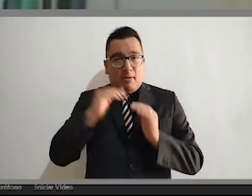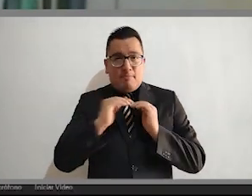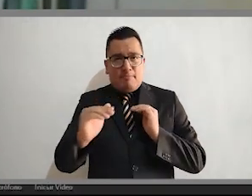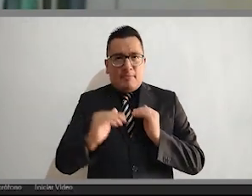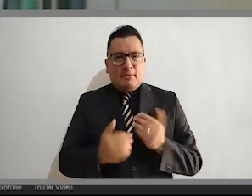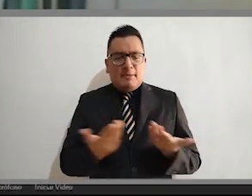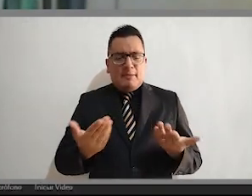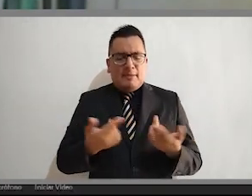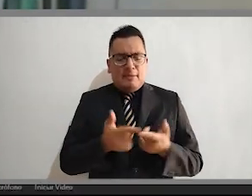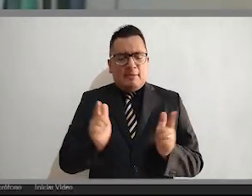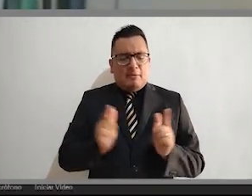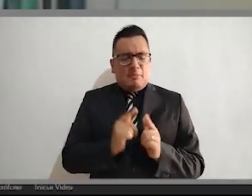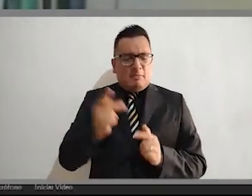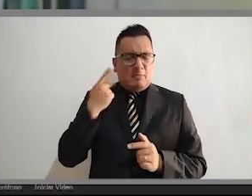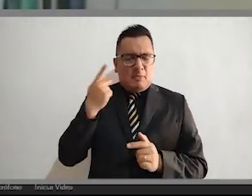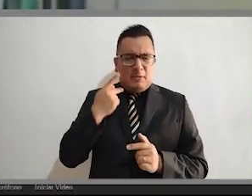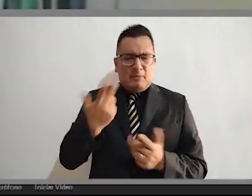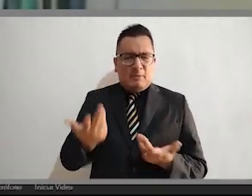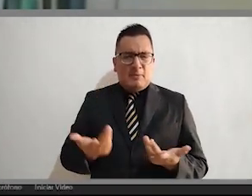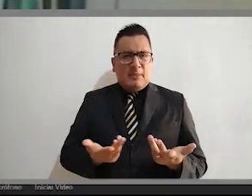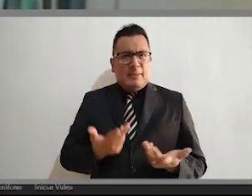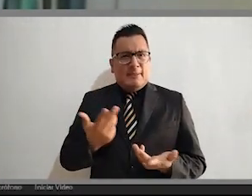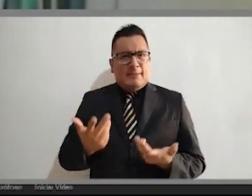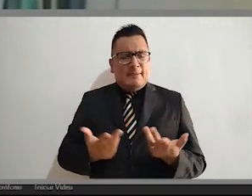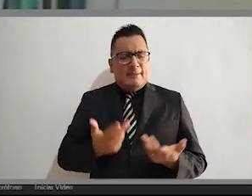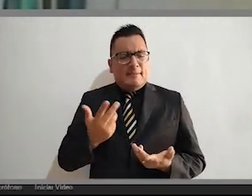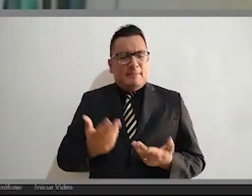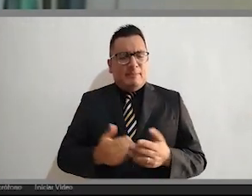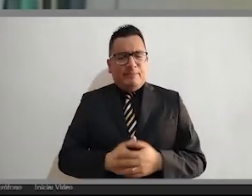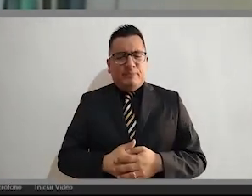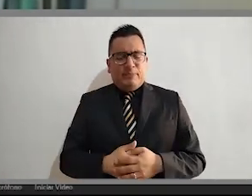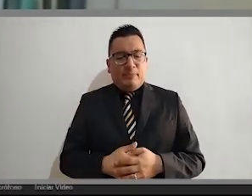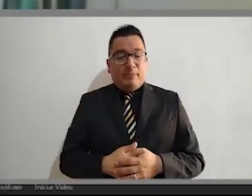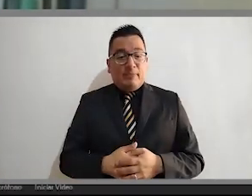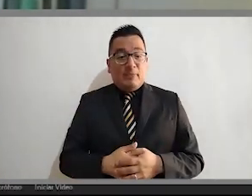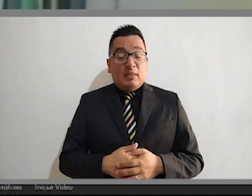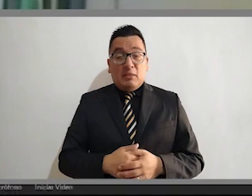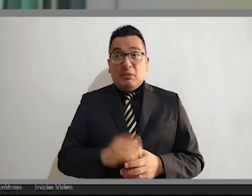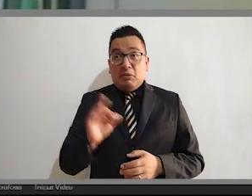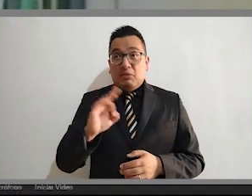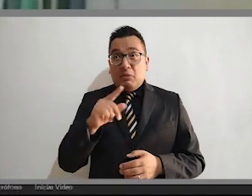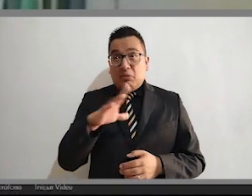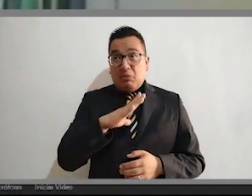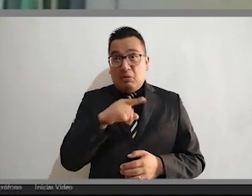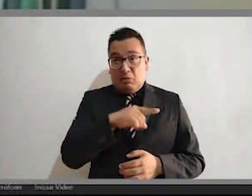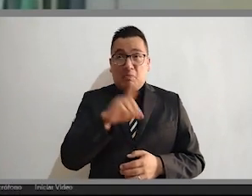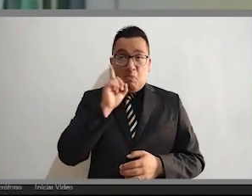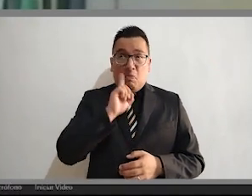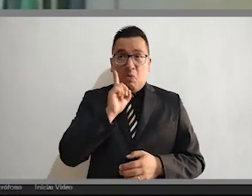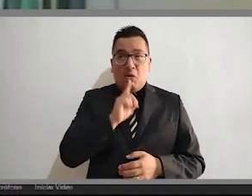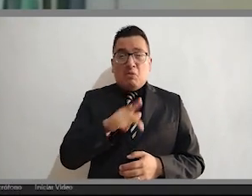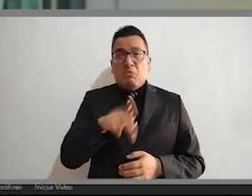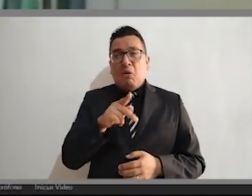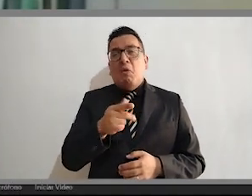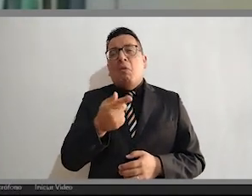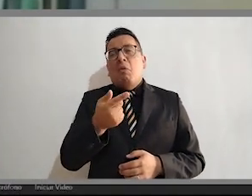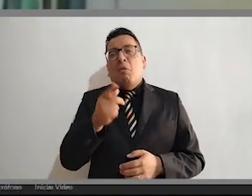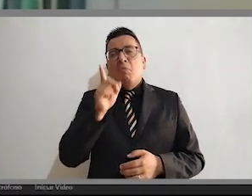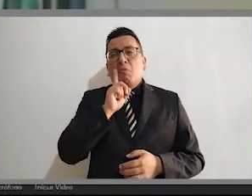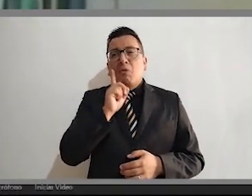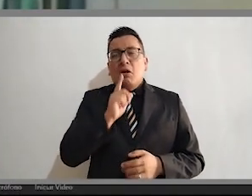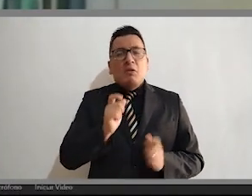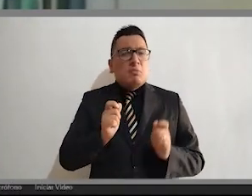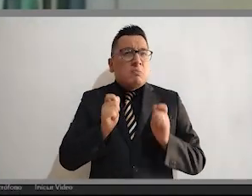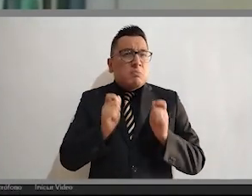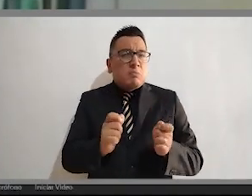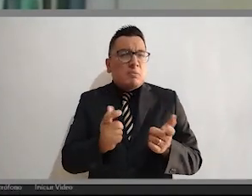sucedía que los partidos políticos en su momento, pues si bien había mujeres, había pocas mujeres que eran